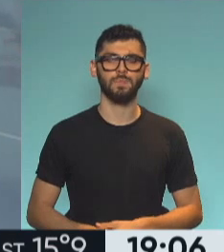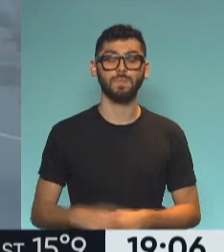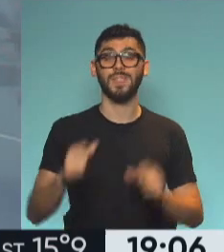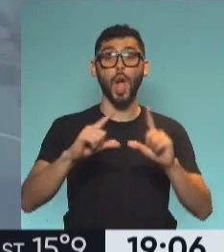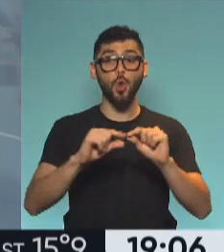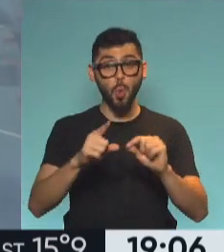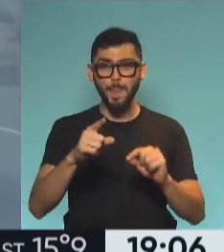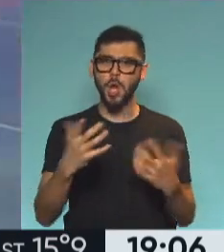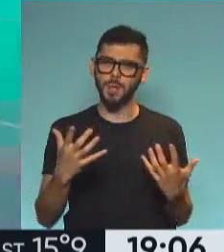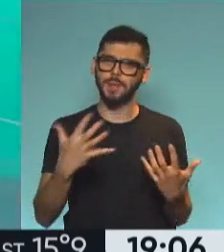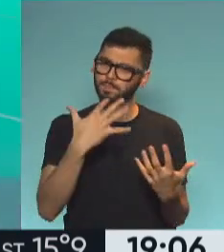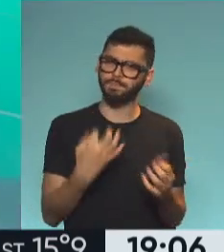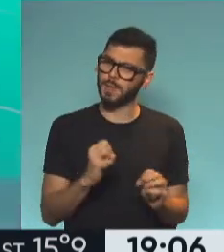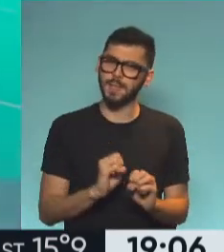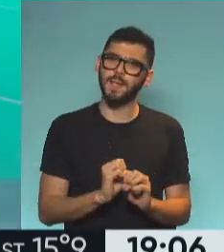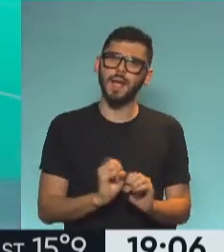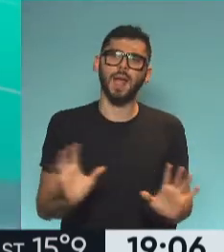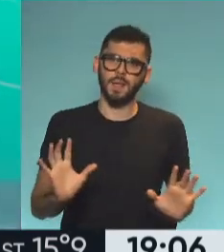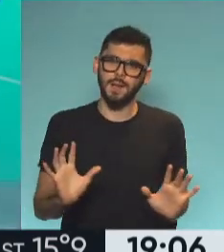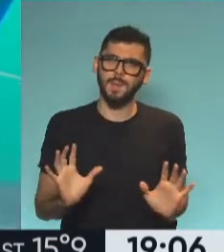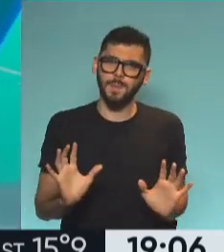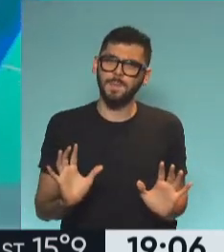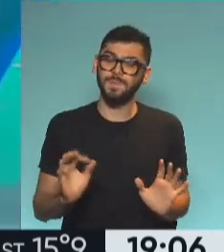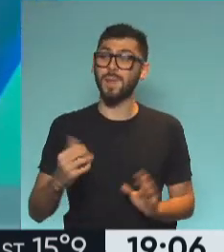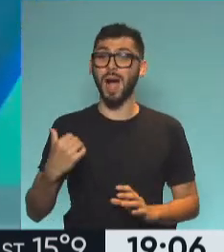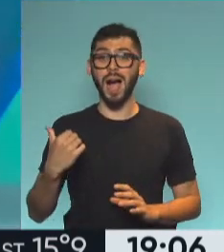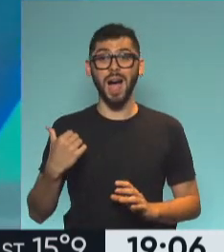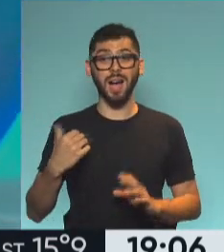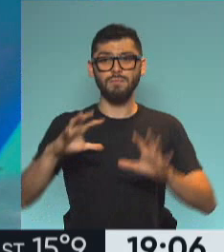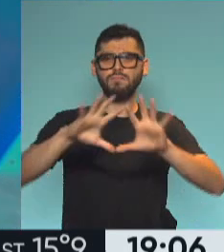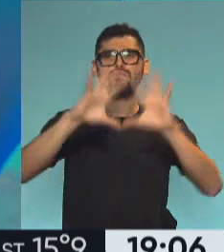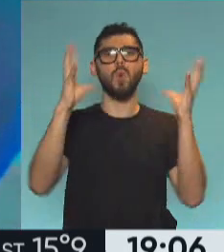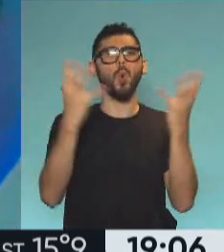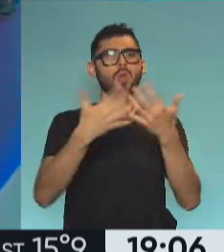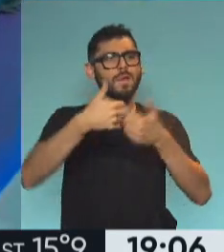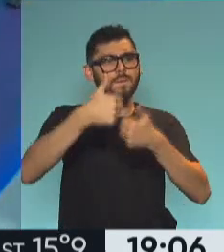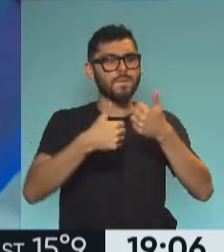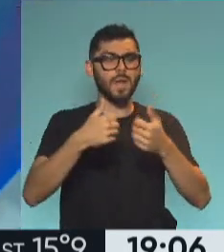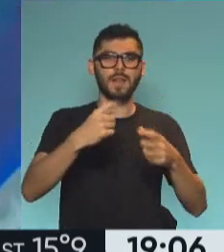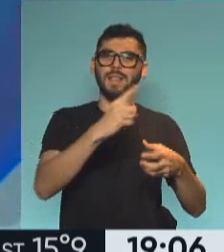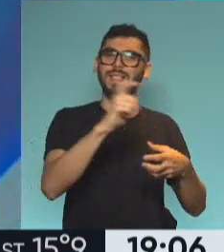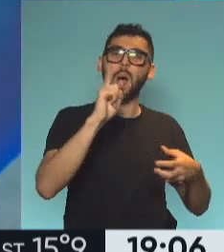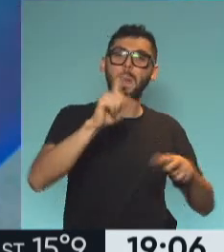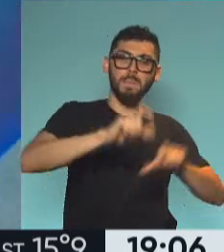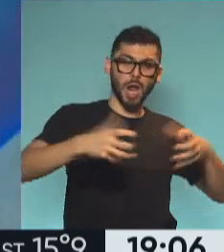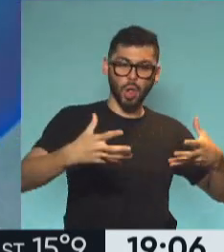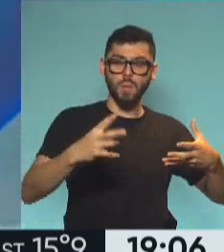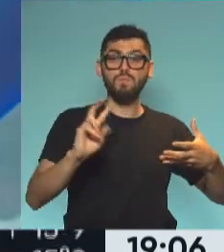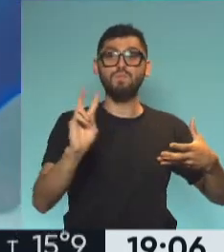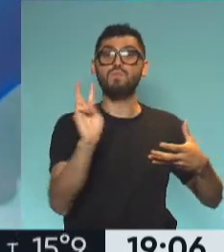Los números son dramáticos directamente. Los números hacen ascender a Argentina en el ranking mundial de muertes cada 100.000 habitantes. El número